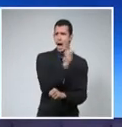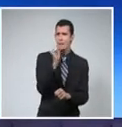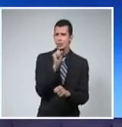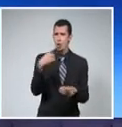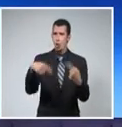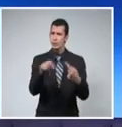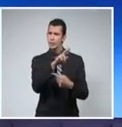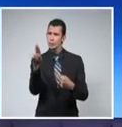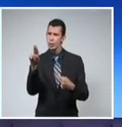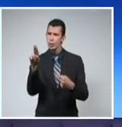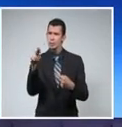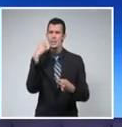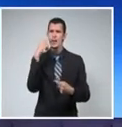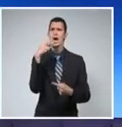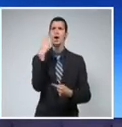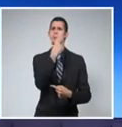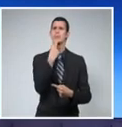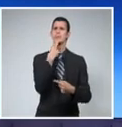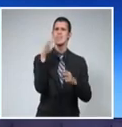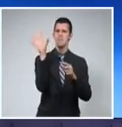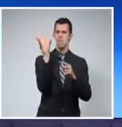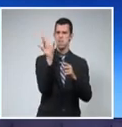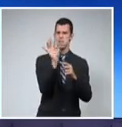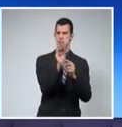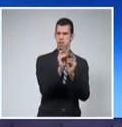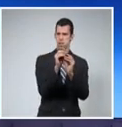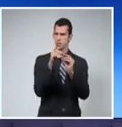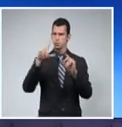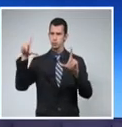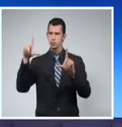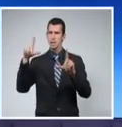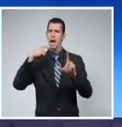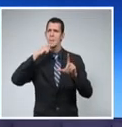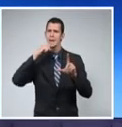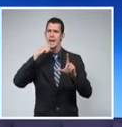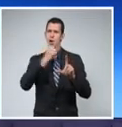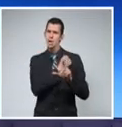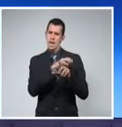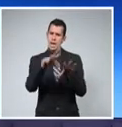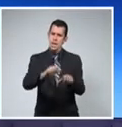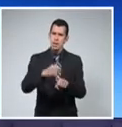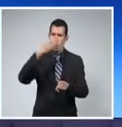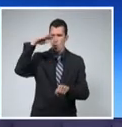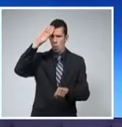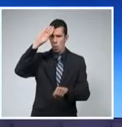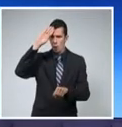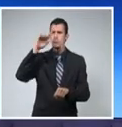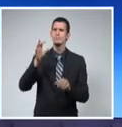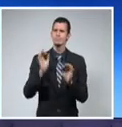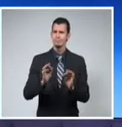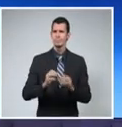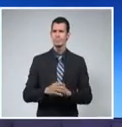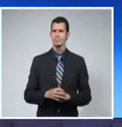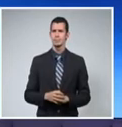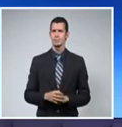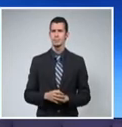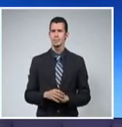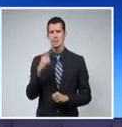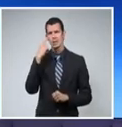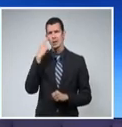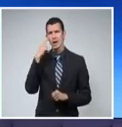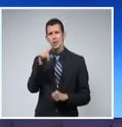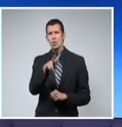guión que les he mostrado, de este guión de cambio y de libertad, existen ya hace rato. Se han probado en Ucrania, se han